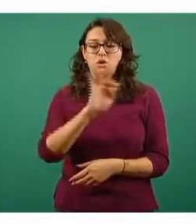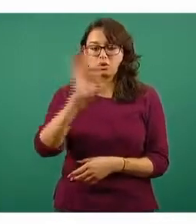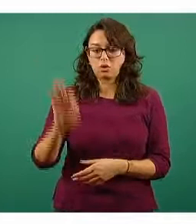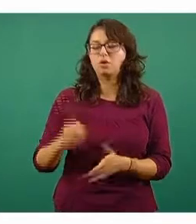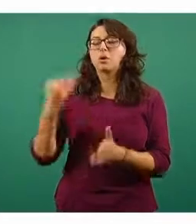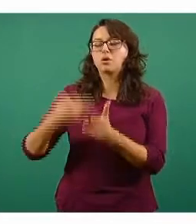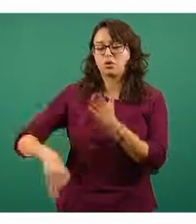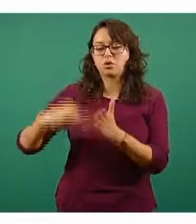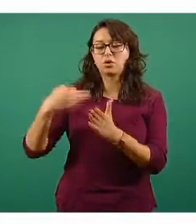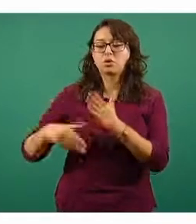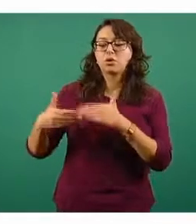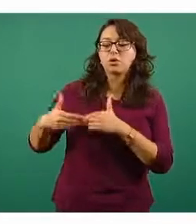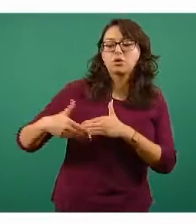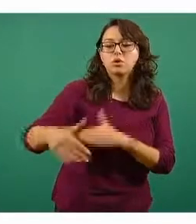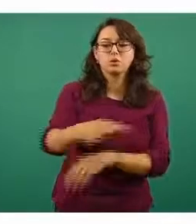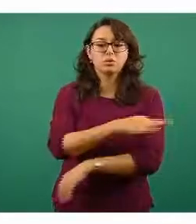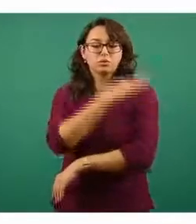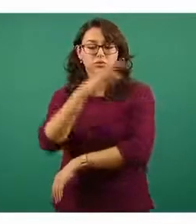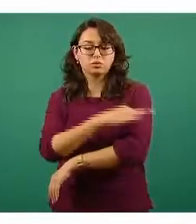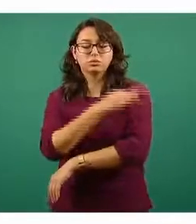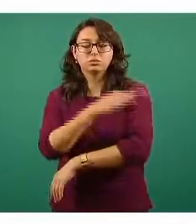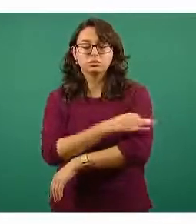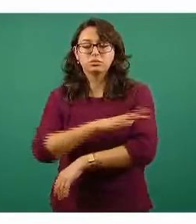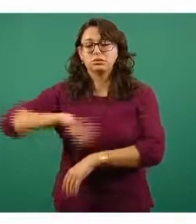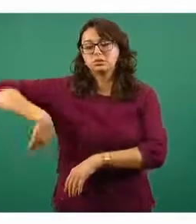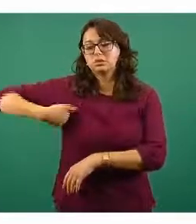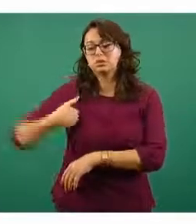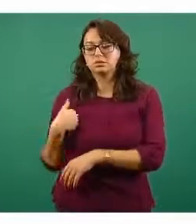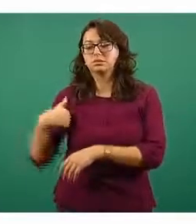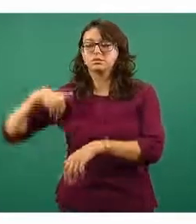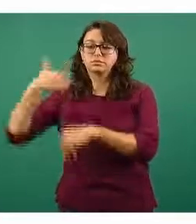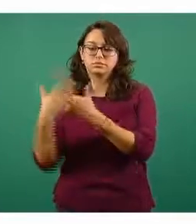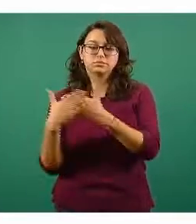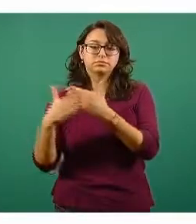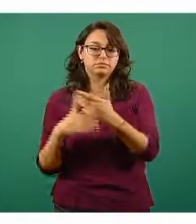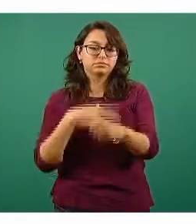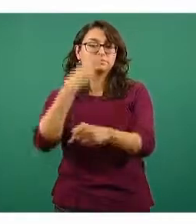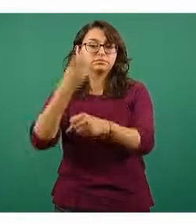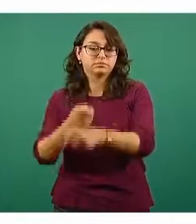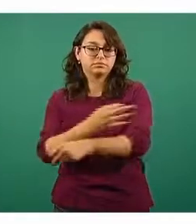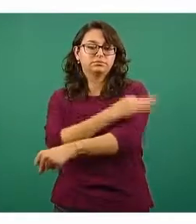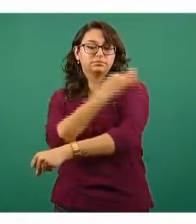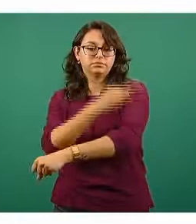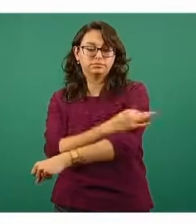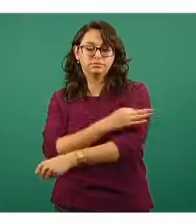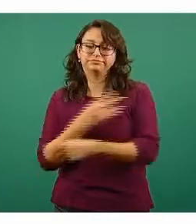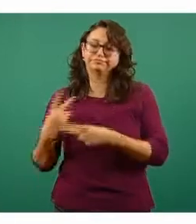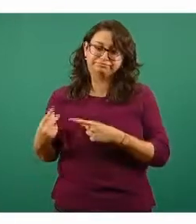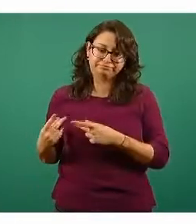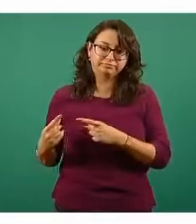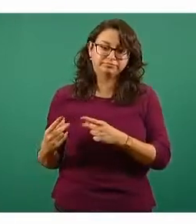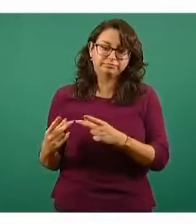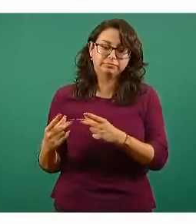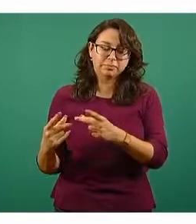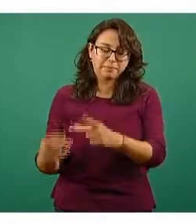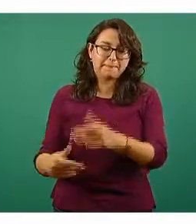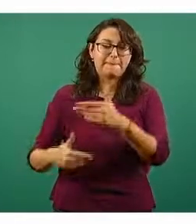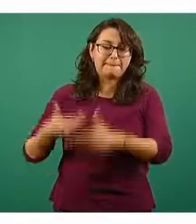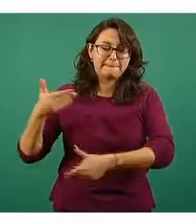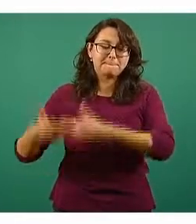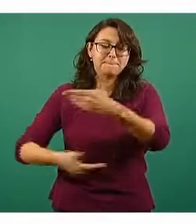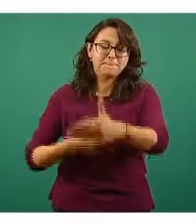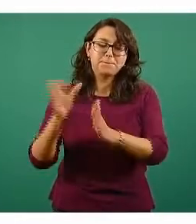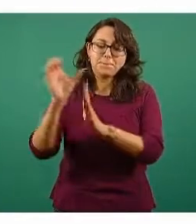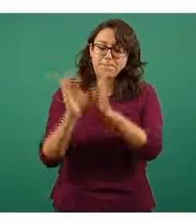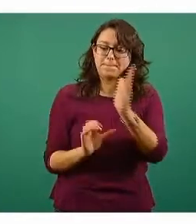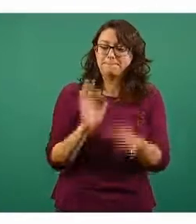219.375 dosis para la segunda aplicación, y se estará usando a la velocidad que se marca por el calendario